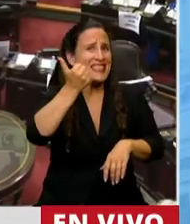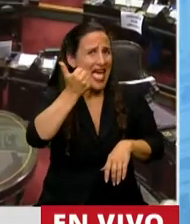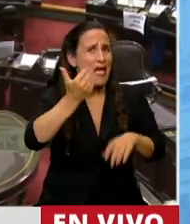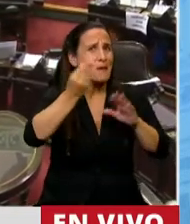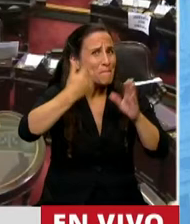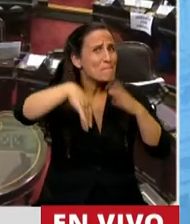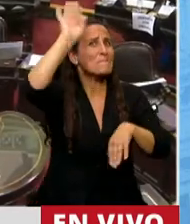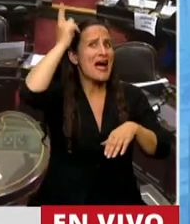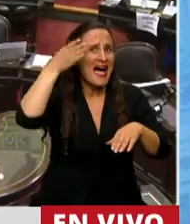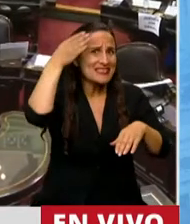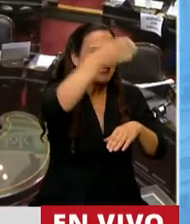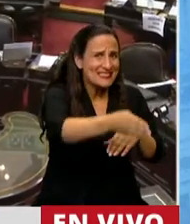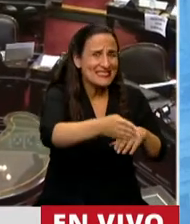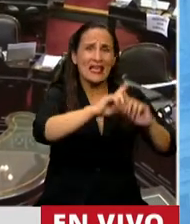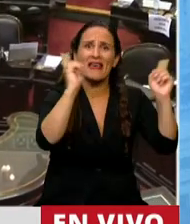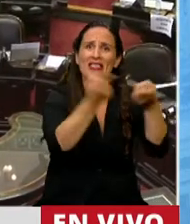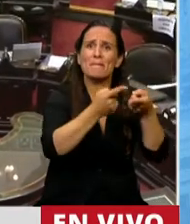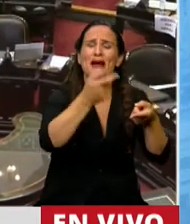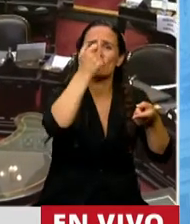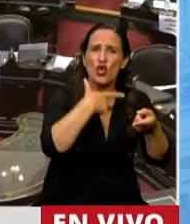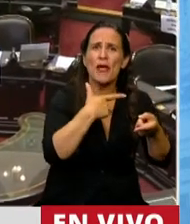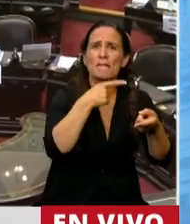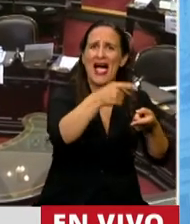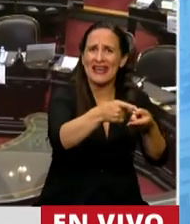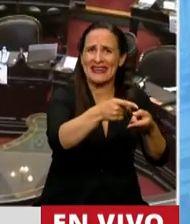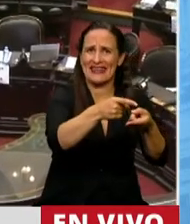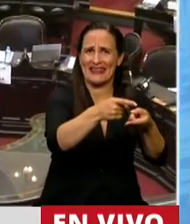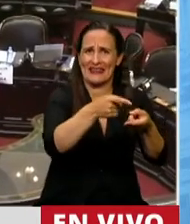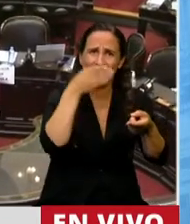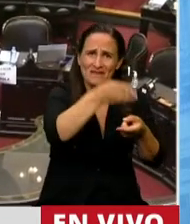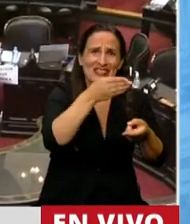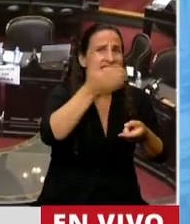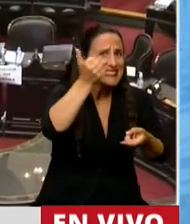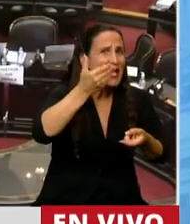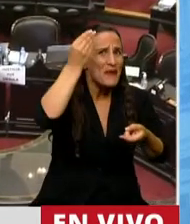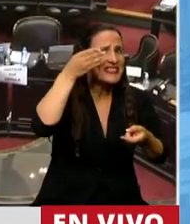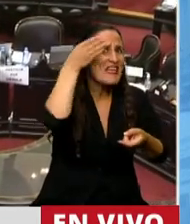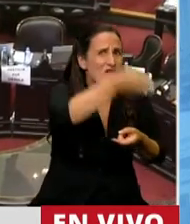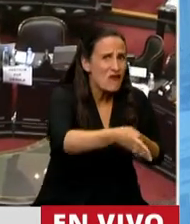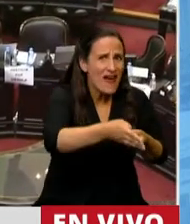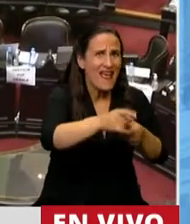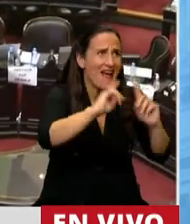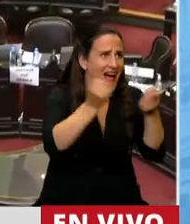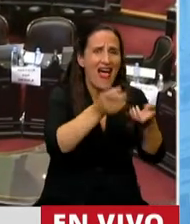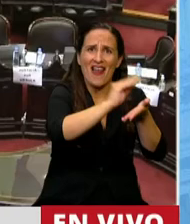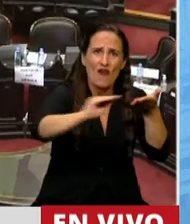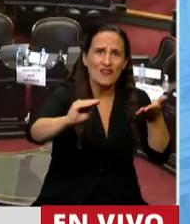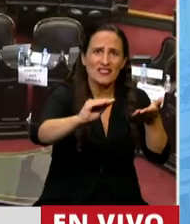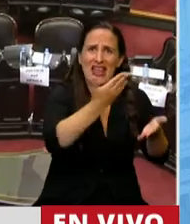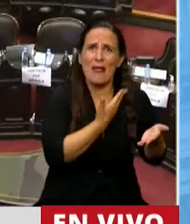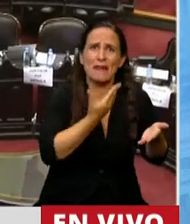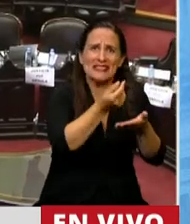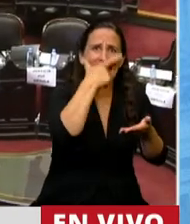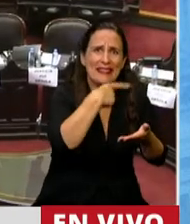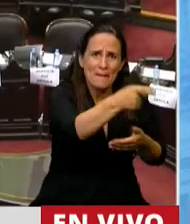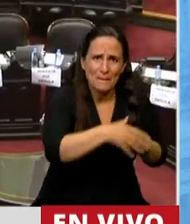al despacho del presidente Macri en la Casa Rosada, 6 veces al despacho presidencial, todas las